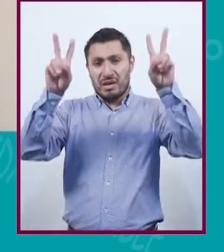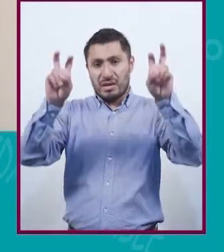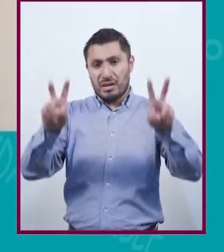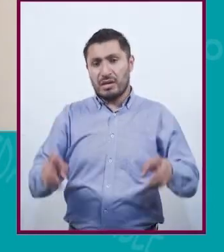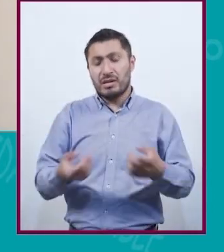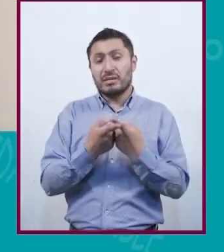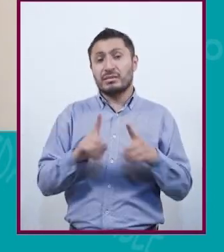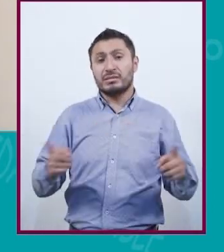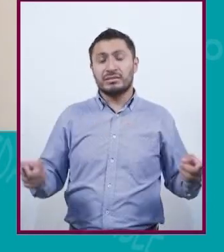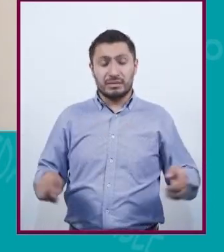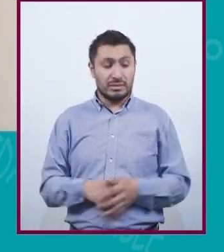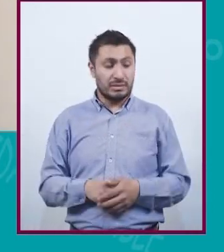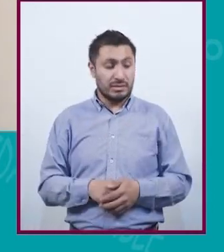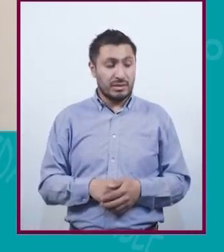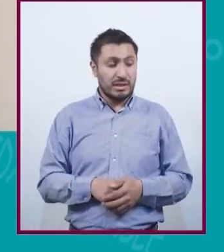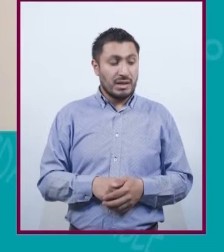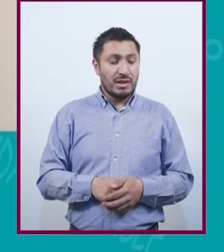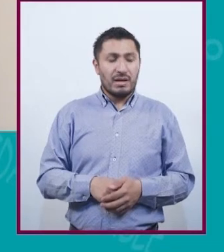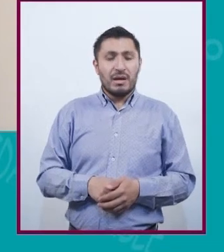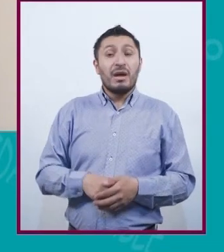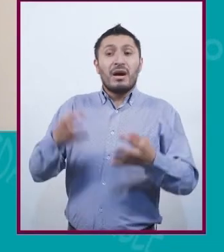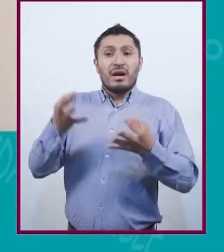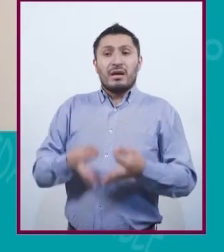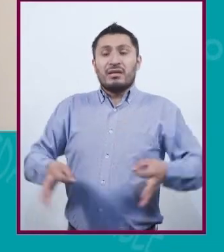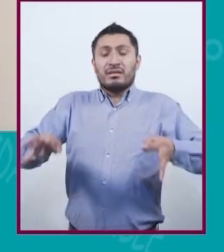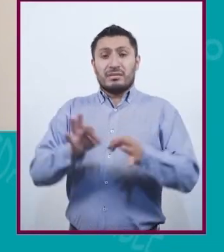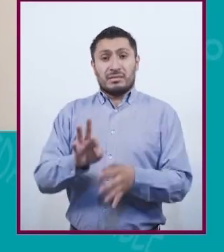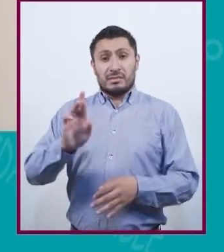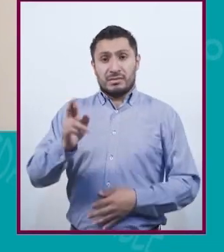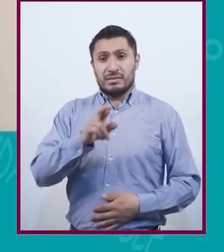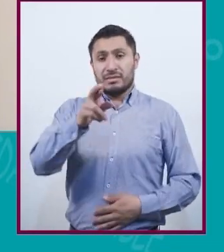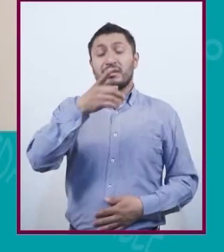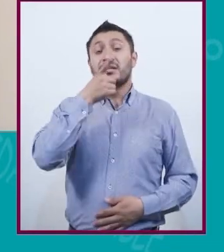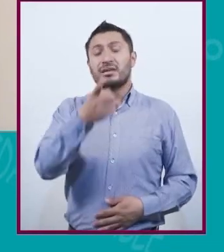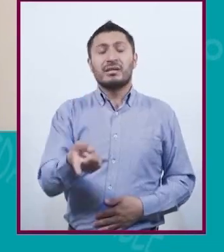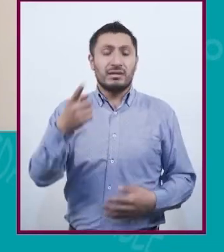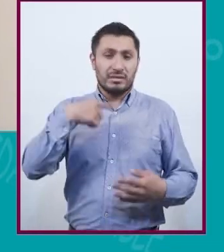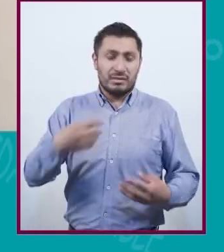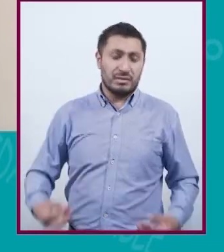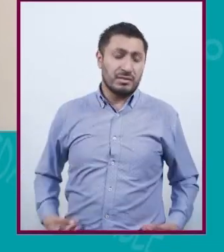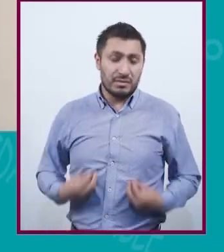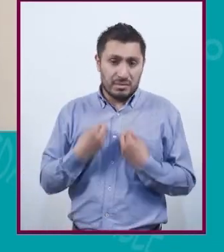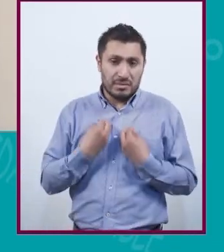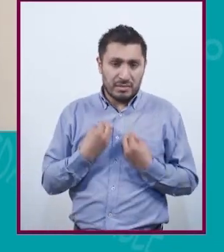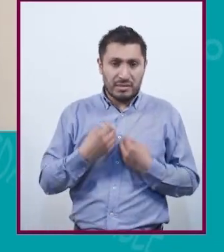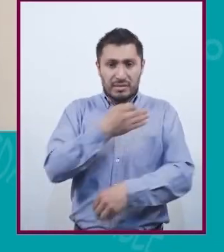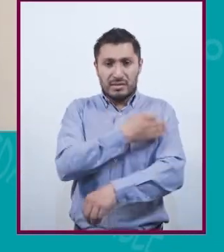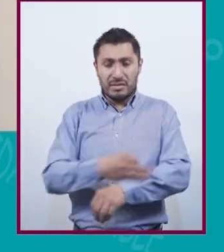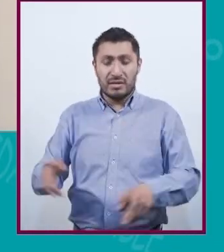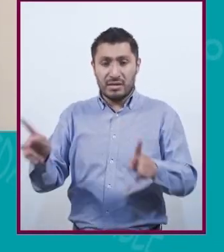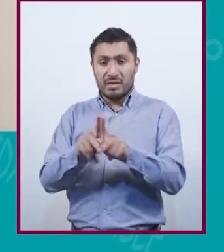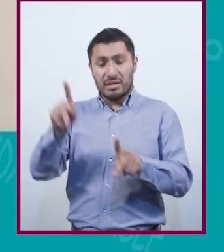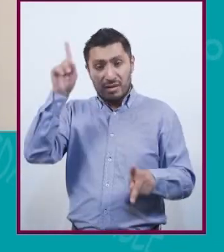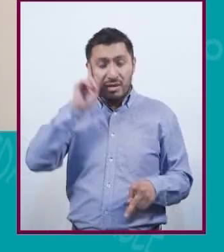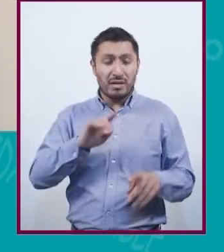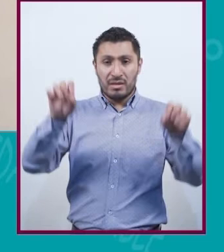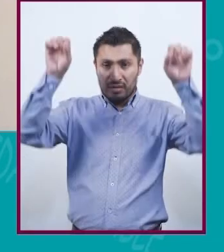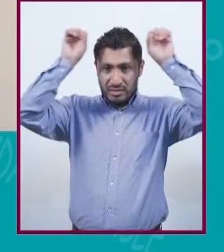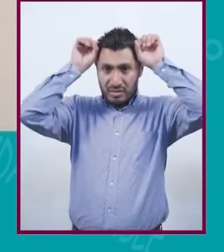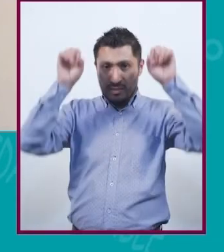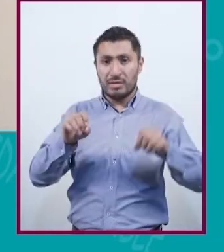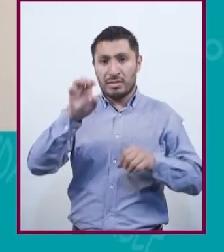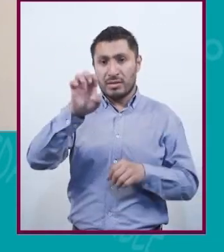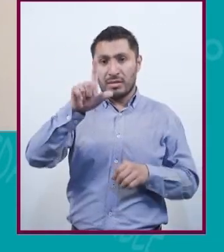de algunos elementos temáticos desarrollados en ella. Cabe destacar la vida y situación familiar de la prima